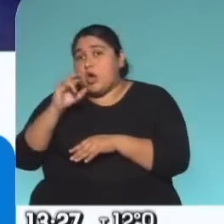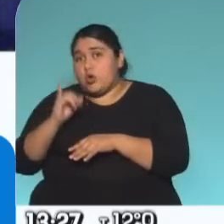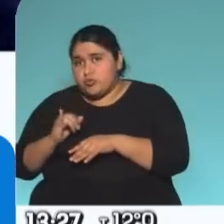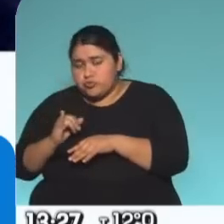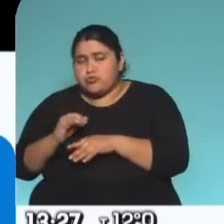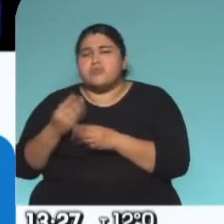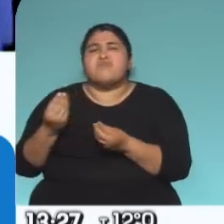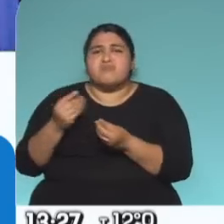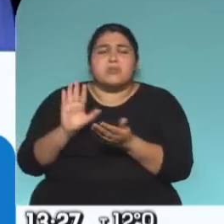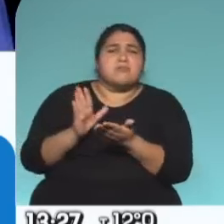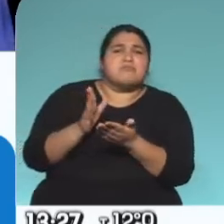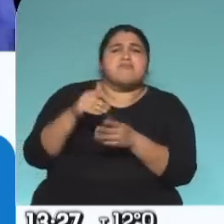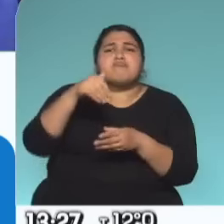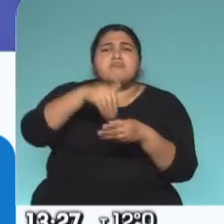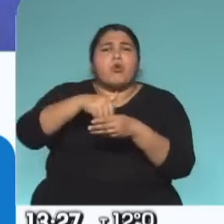votación está distribuida,